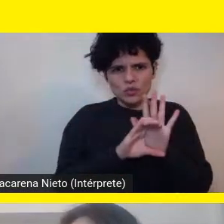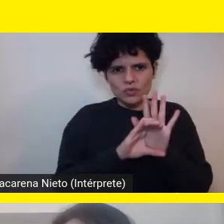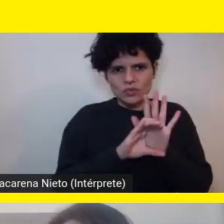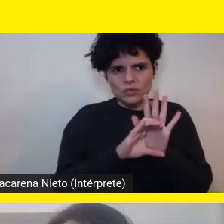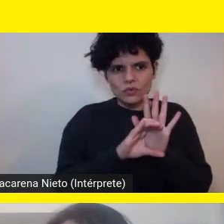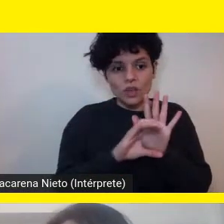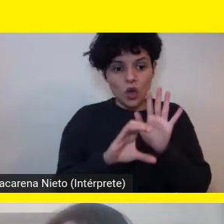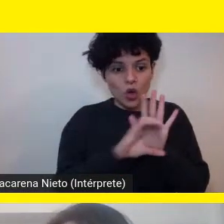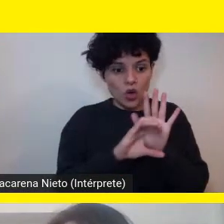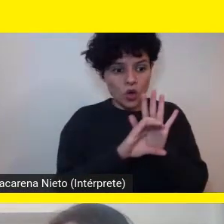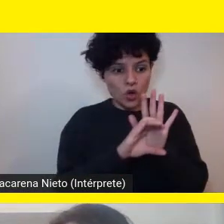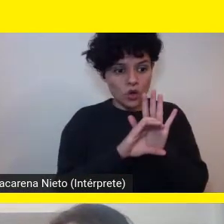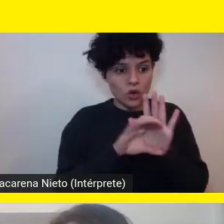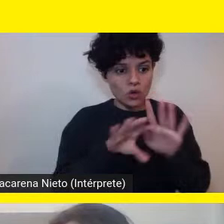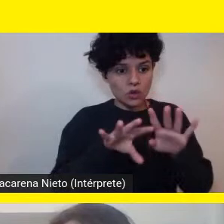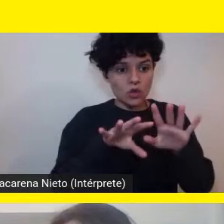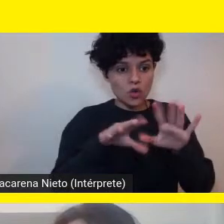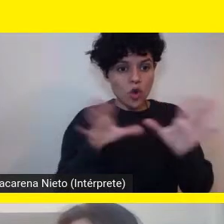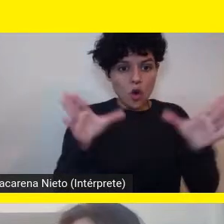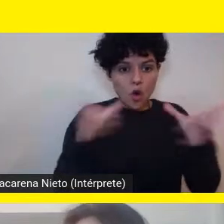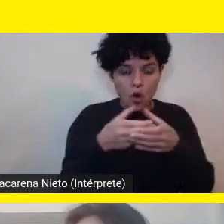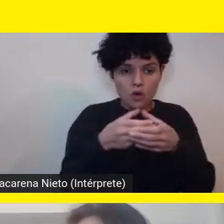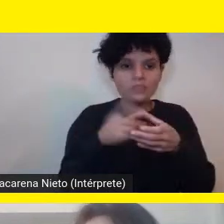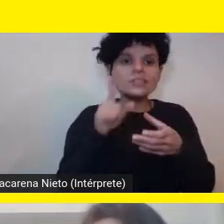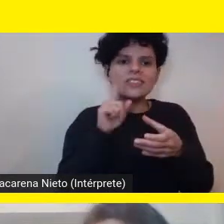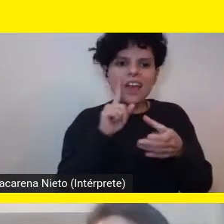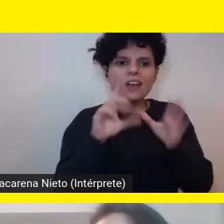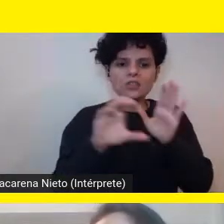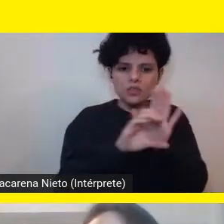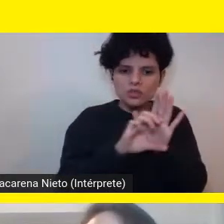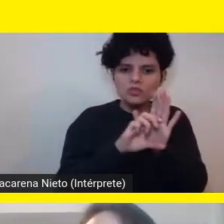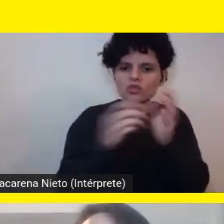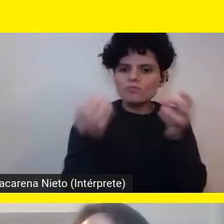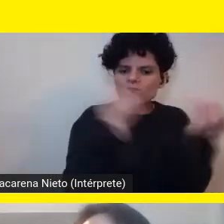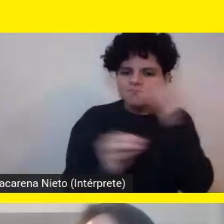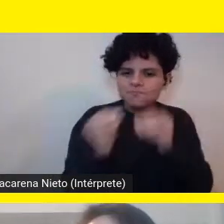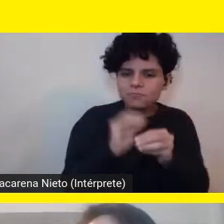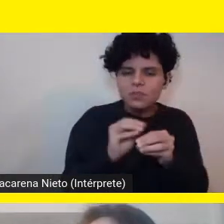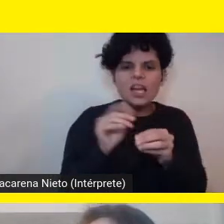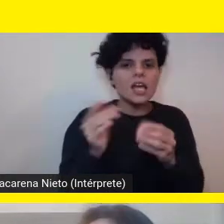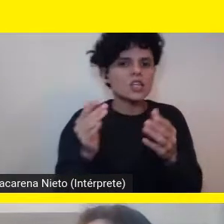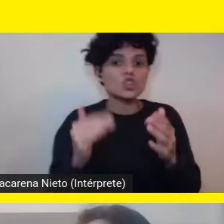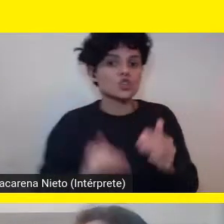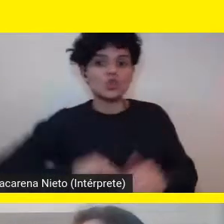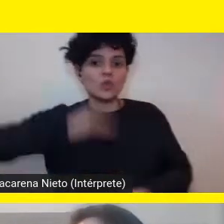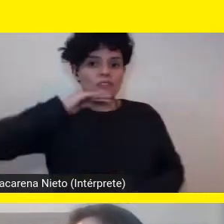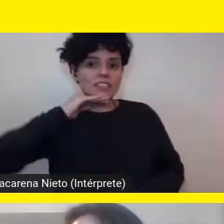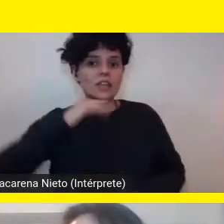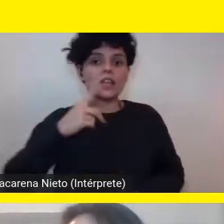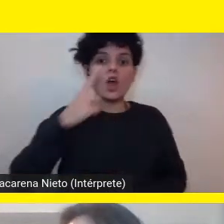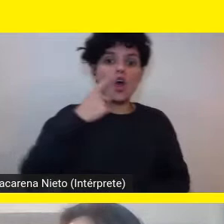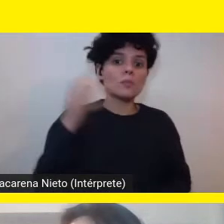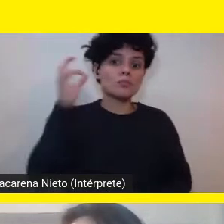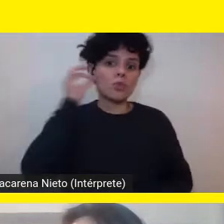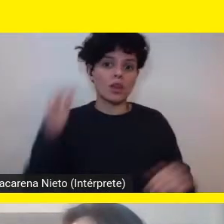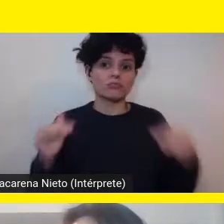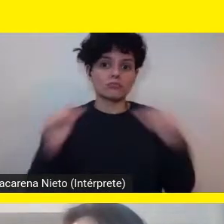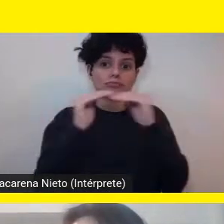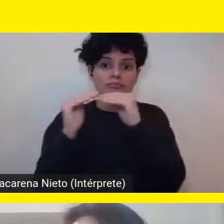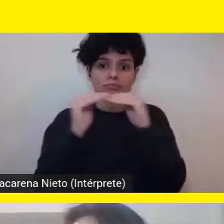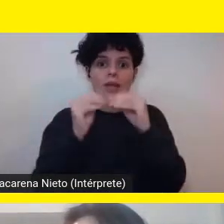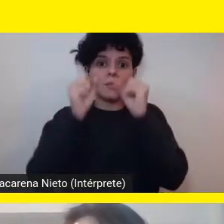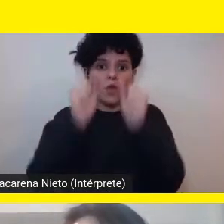en la constituyente para que la nueva constitución tenga perspectiva de género?